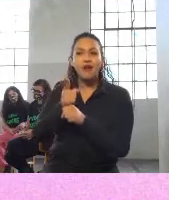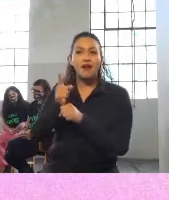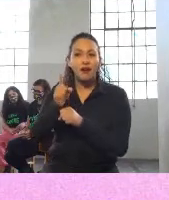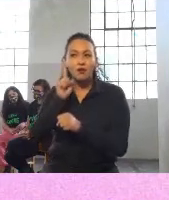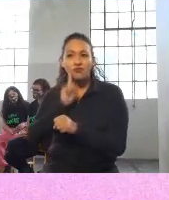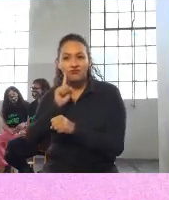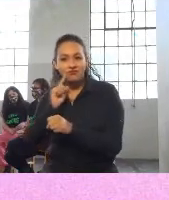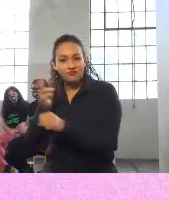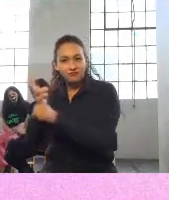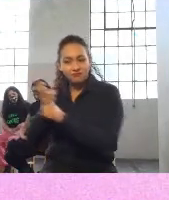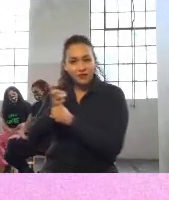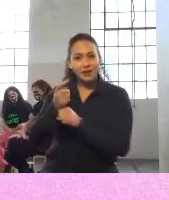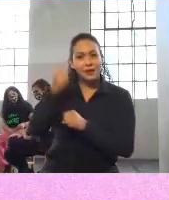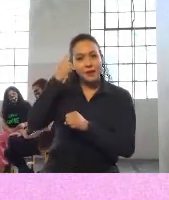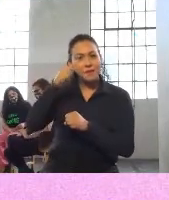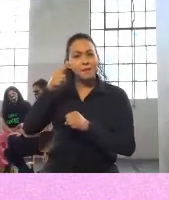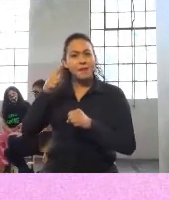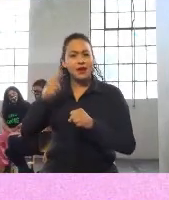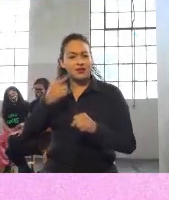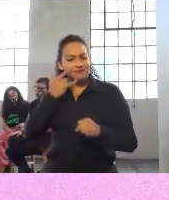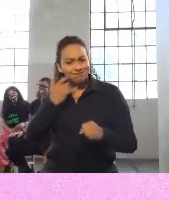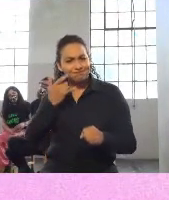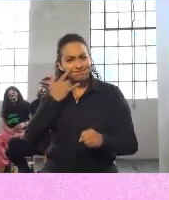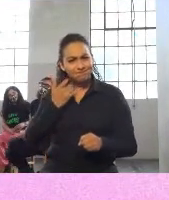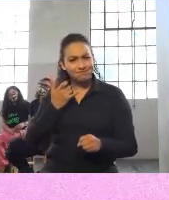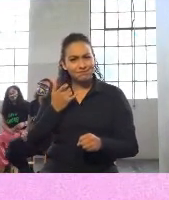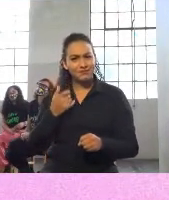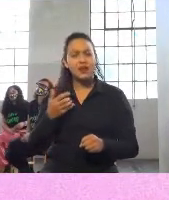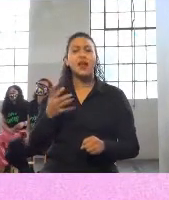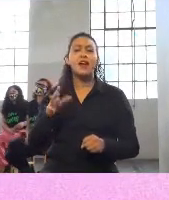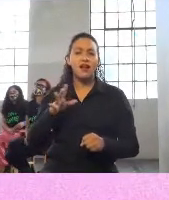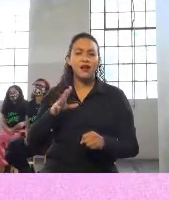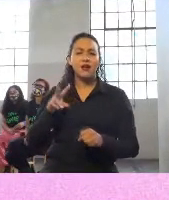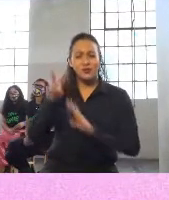video en el cual una mujer